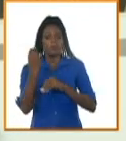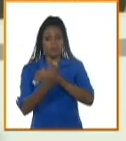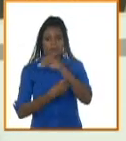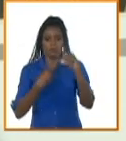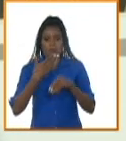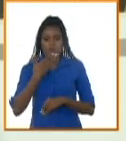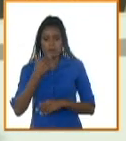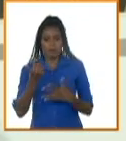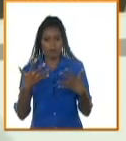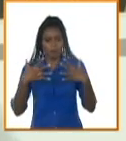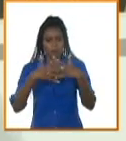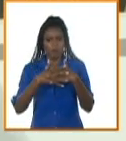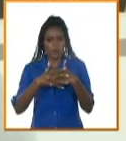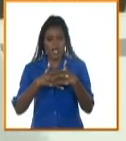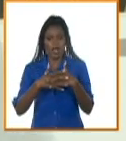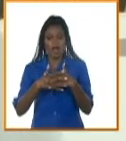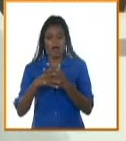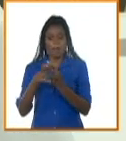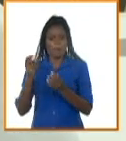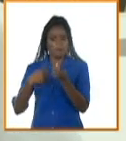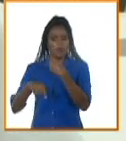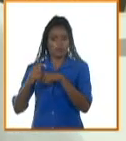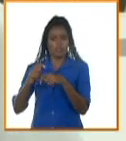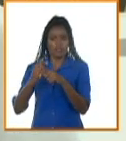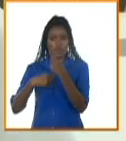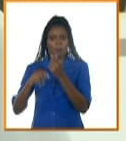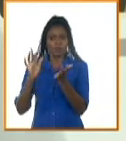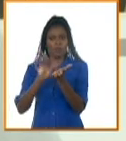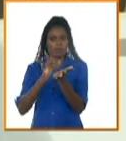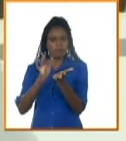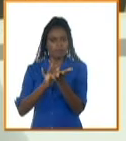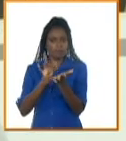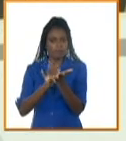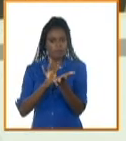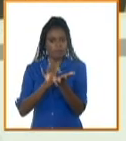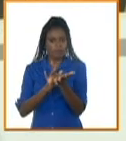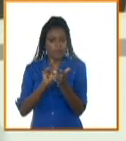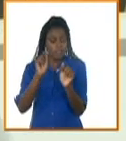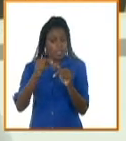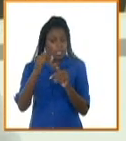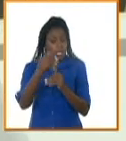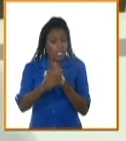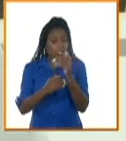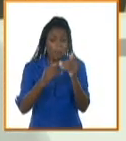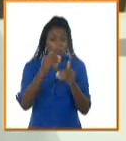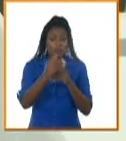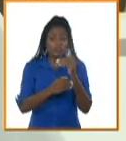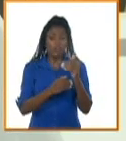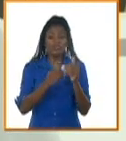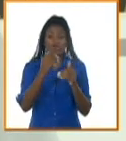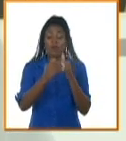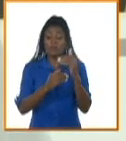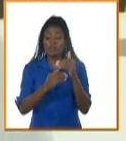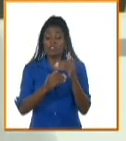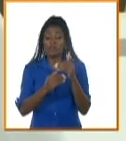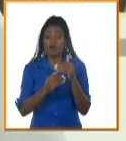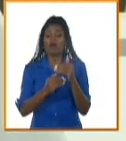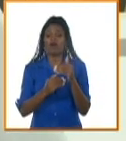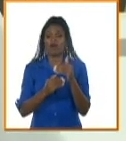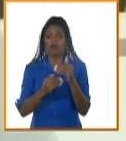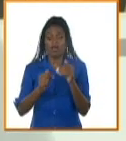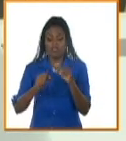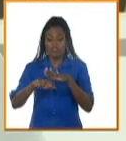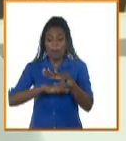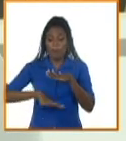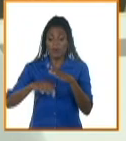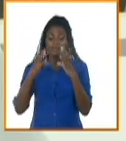muy vinculada al comercio electrónico toda vez que como parte de este proceso el comercio electrónico viene a ser la base